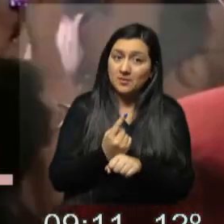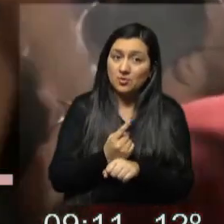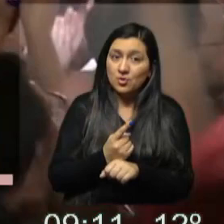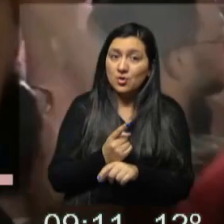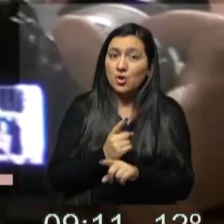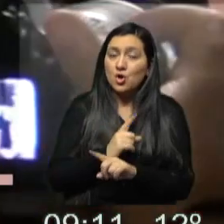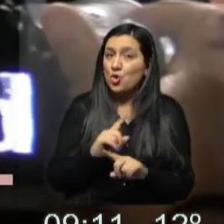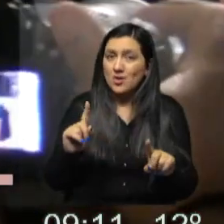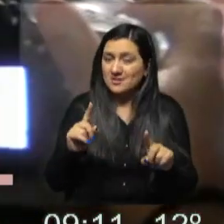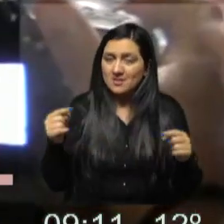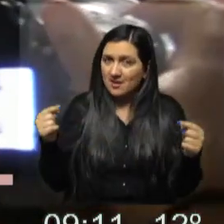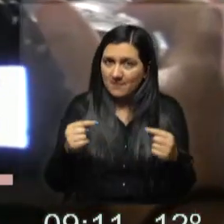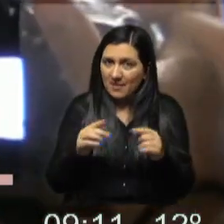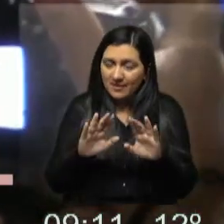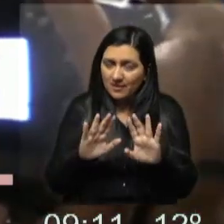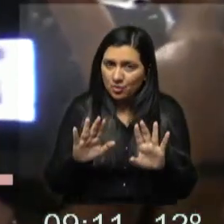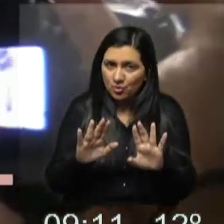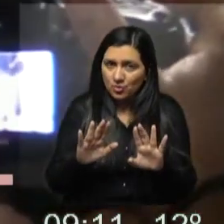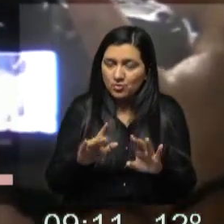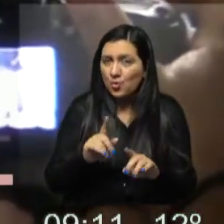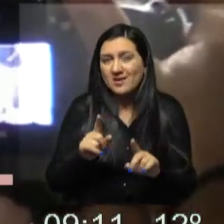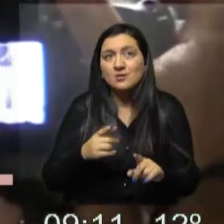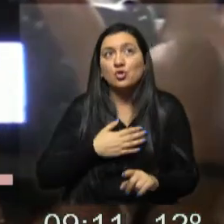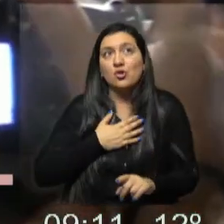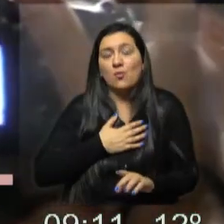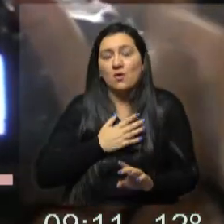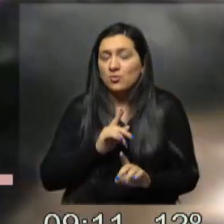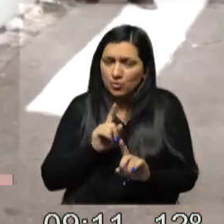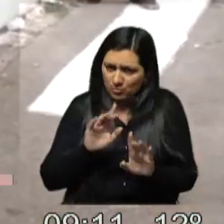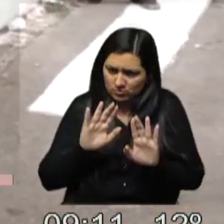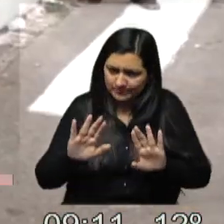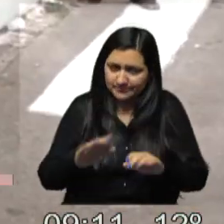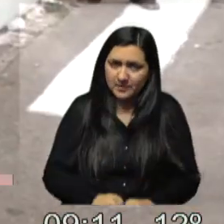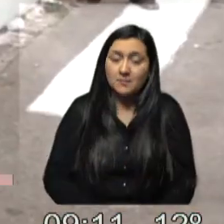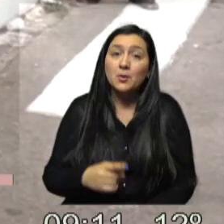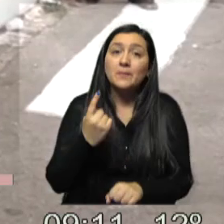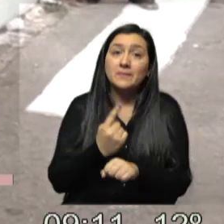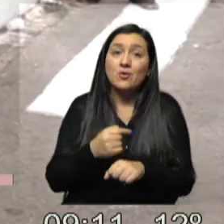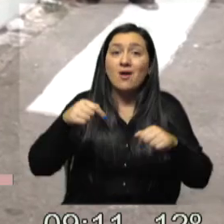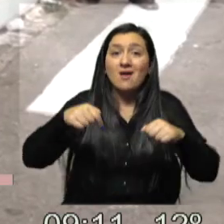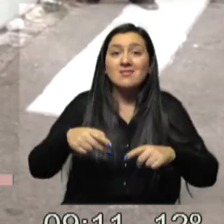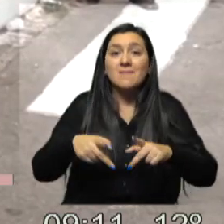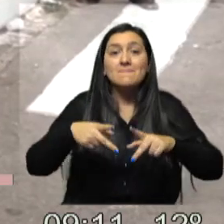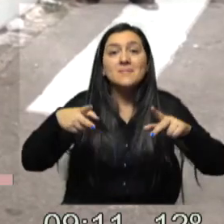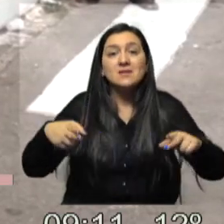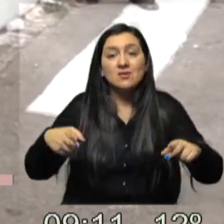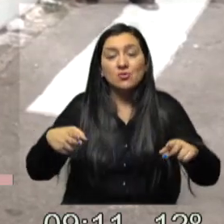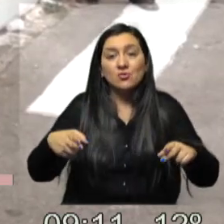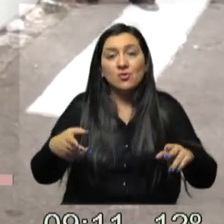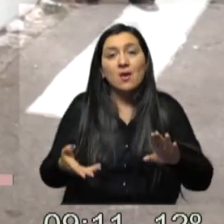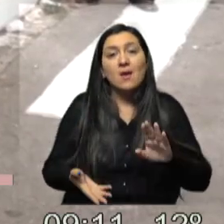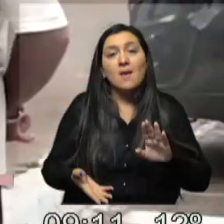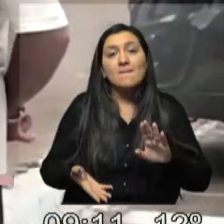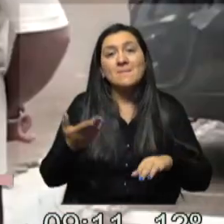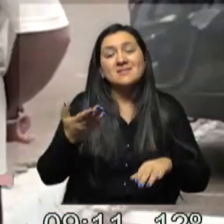tono de discrepancia, sino no. Es en tono de una coma. Este periodo, más que un giro, más que giros